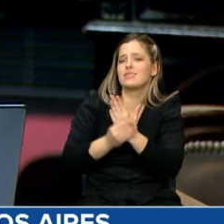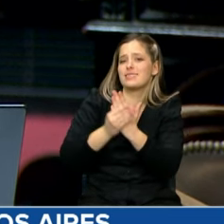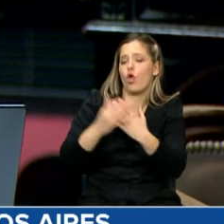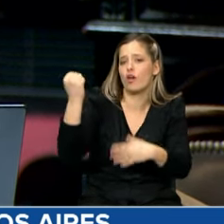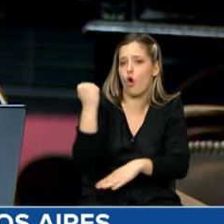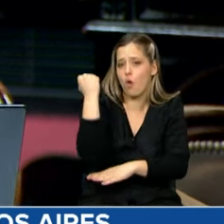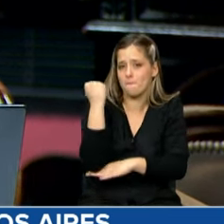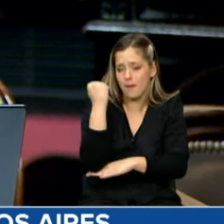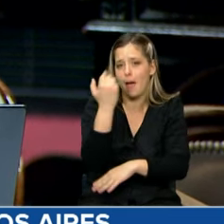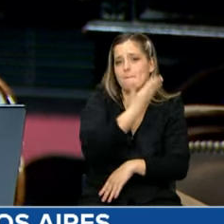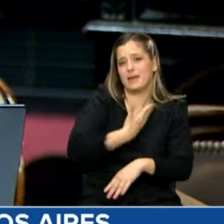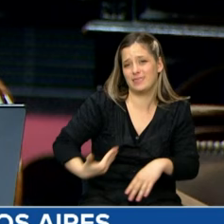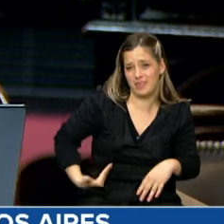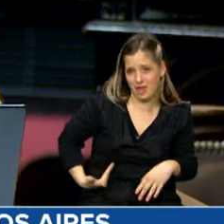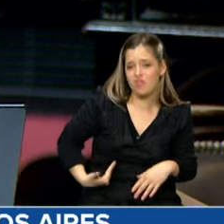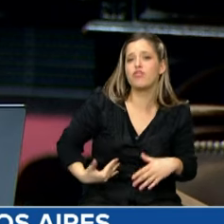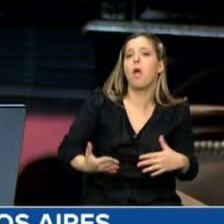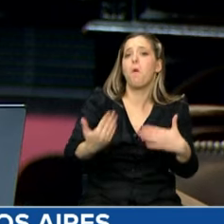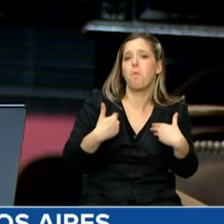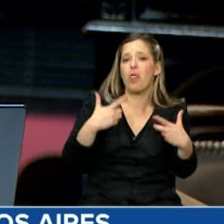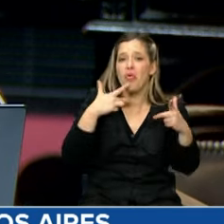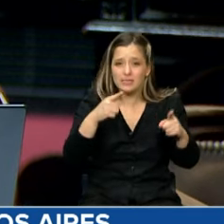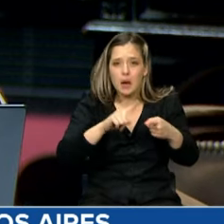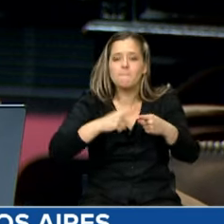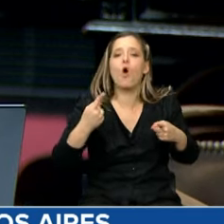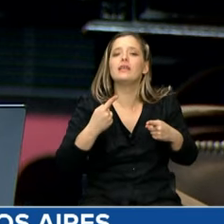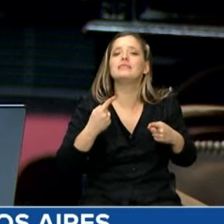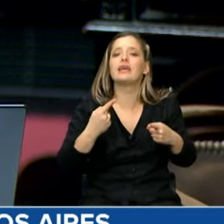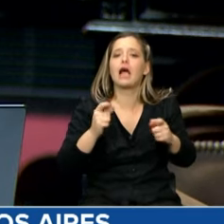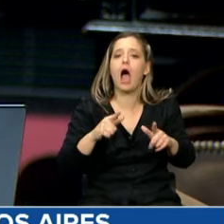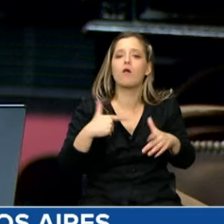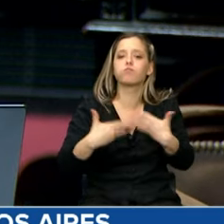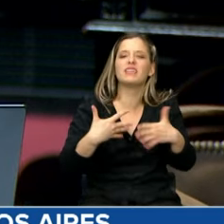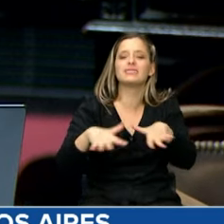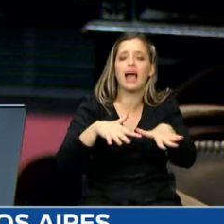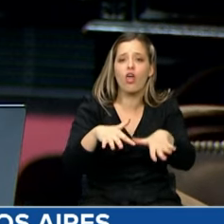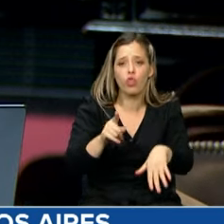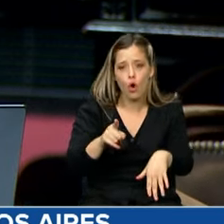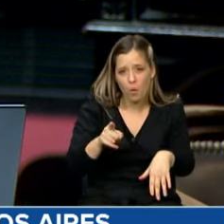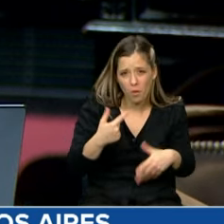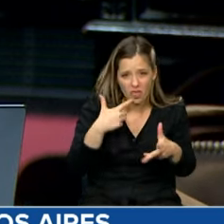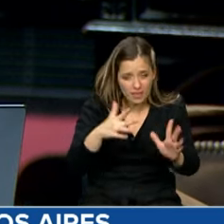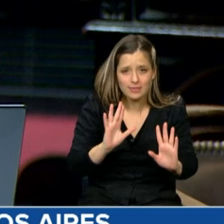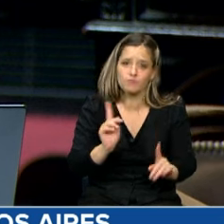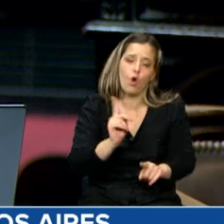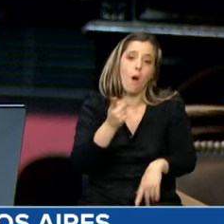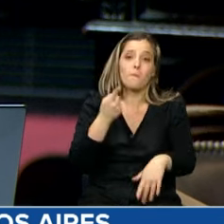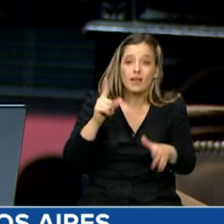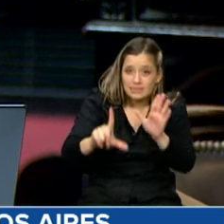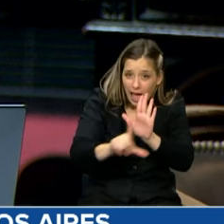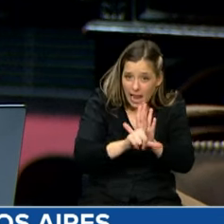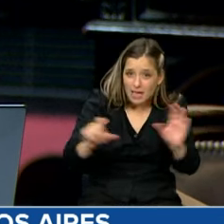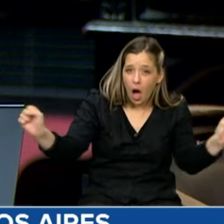presidente de la nación que está ante una política de estado no presidente porque esta ley no va a salir con un enorme